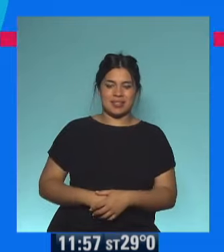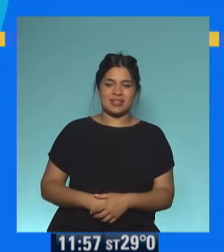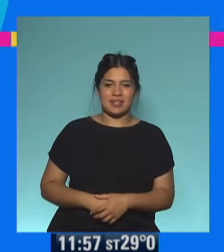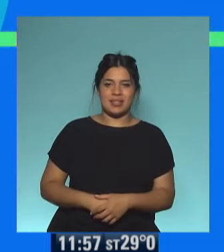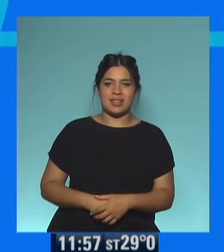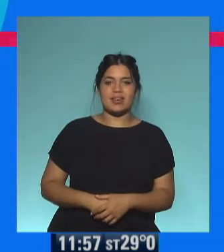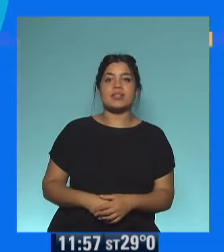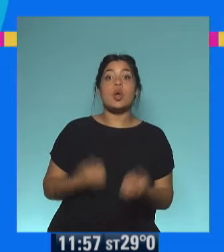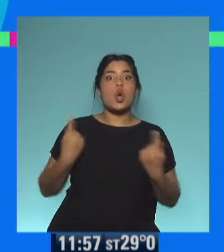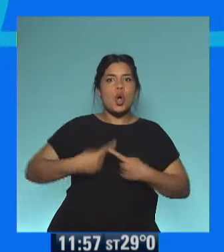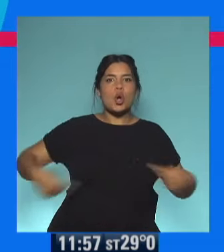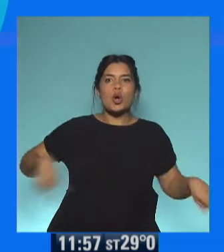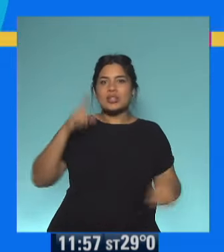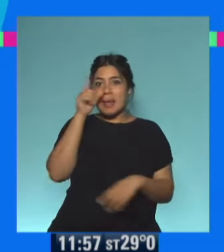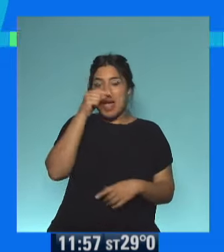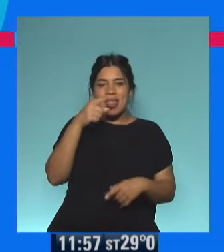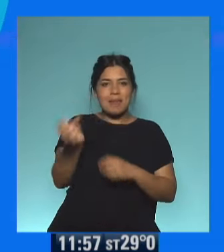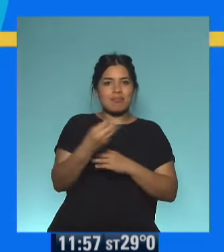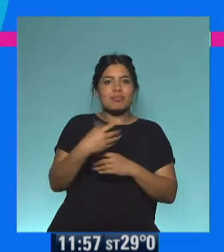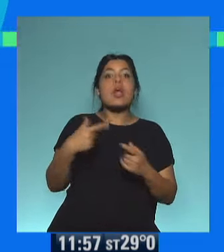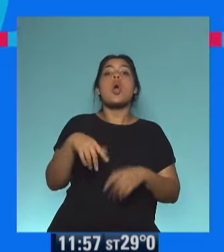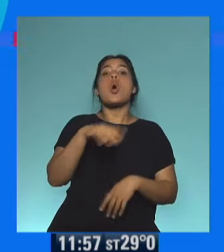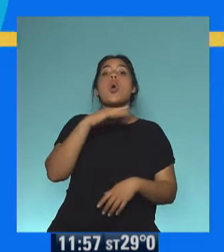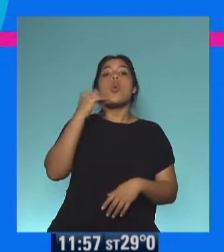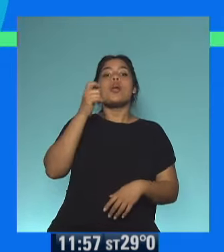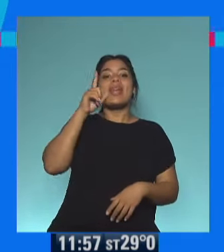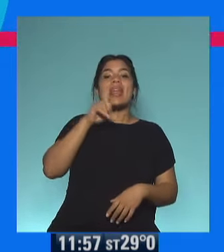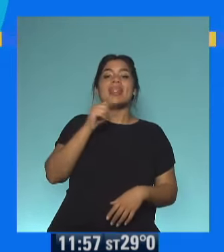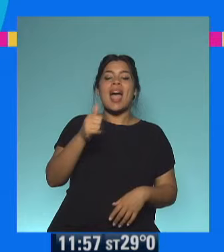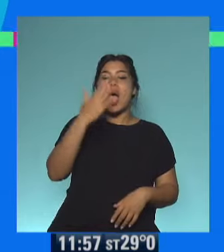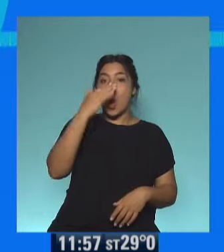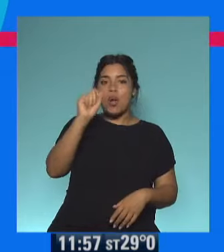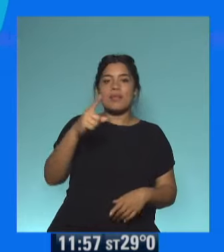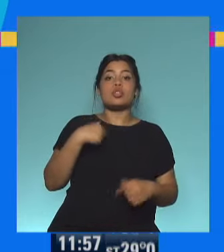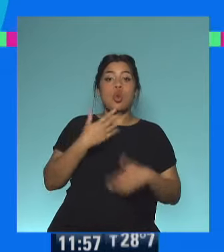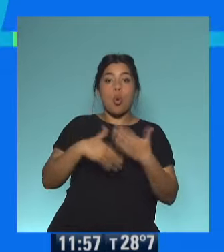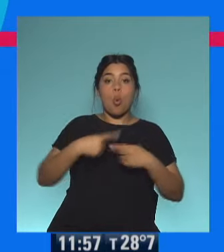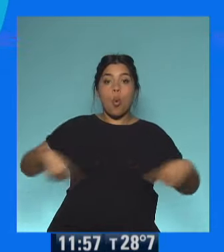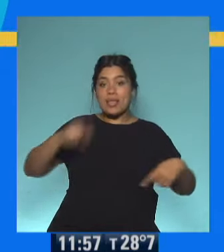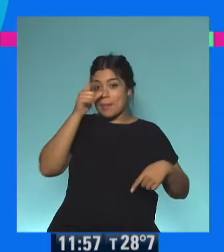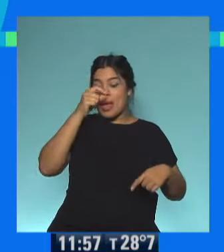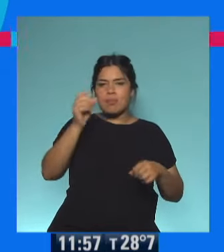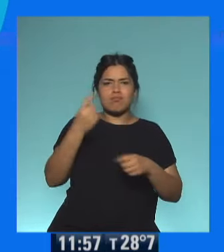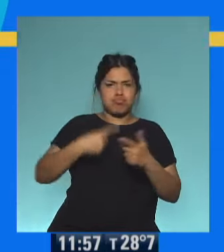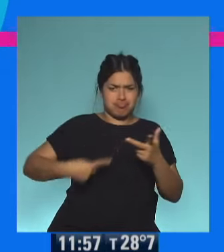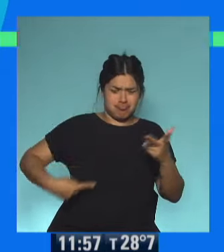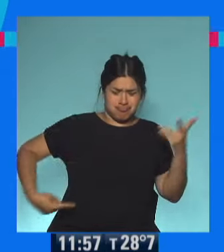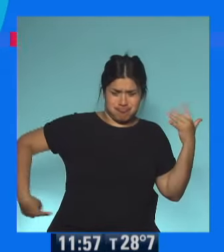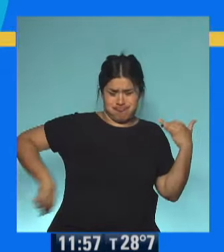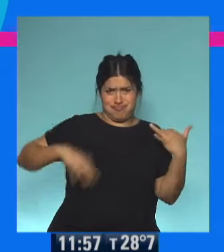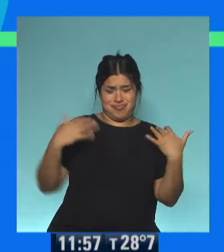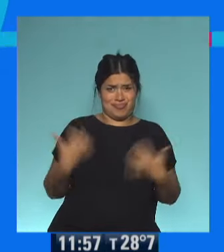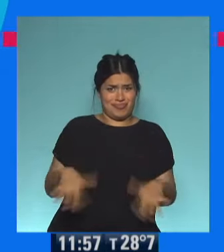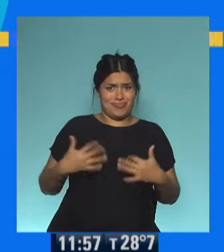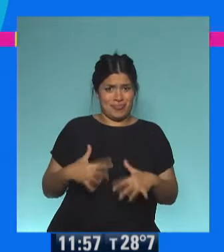cosas de madera tienen los chicos en casa? Y acá Julieta desde Córdoba, mis juguetes de madera un montón. Vemos forma geométrica, vemos un cofrecito, vemos de todo. ¡Cofre!